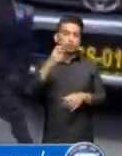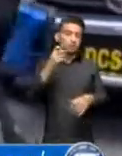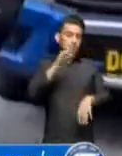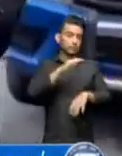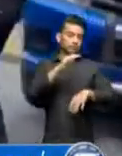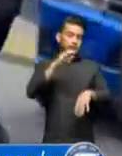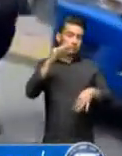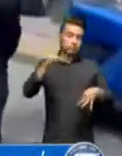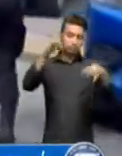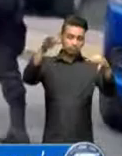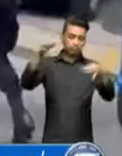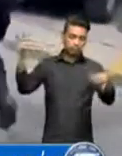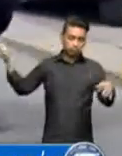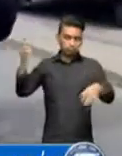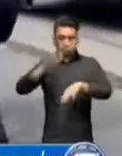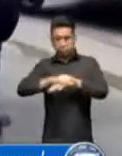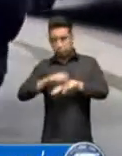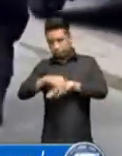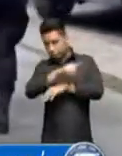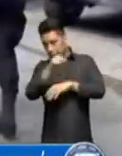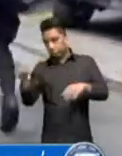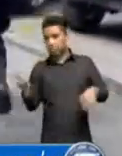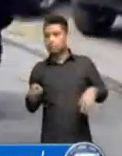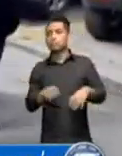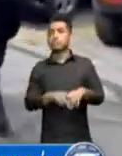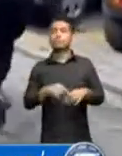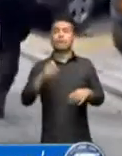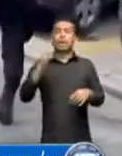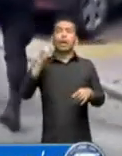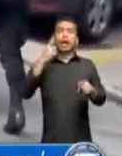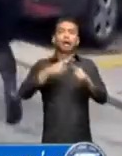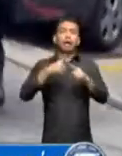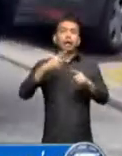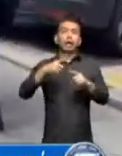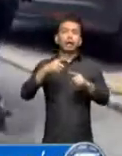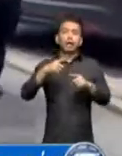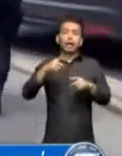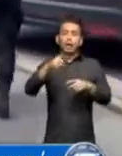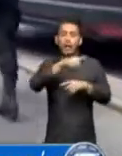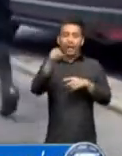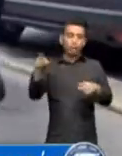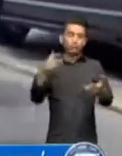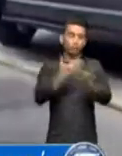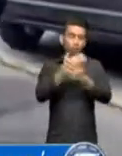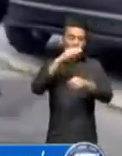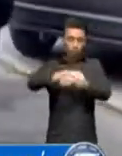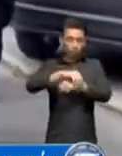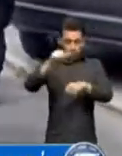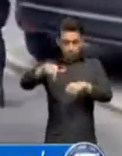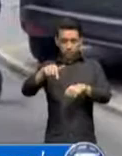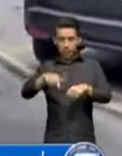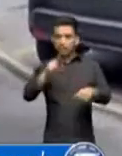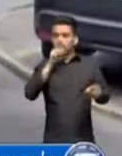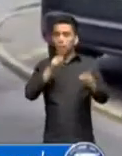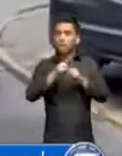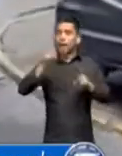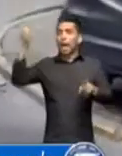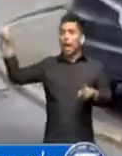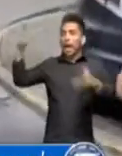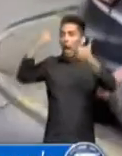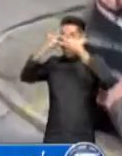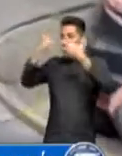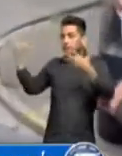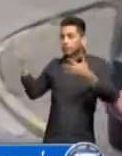mujer, y el resto son reos que fueron notificados de nuevos procesos en su contra. Podemos informar que